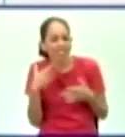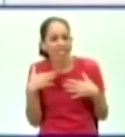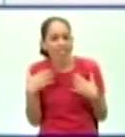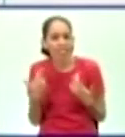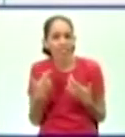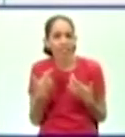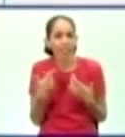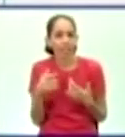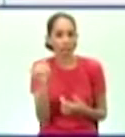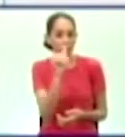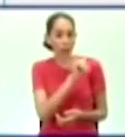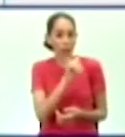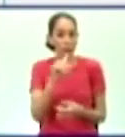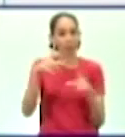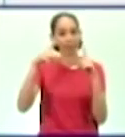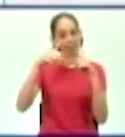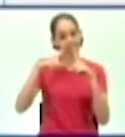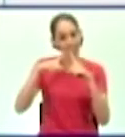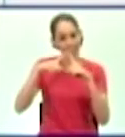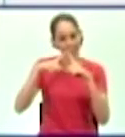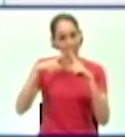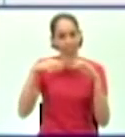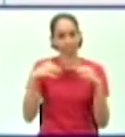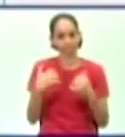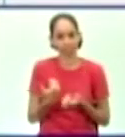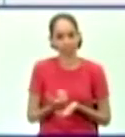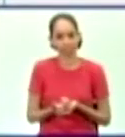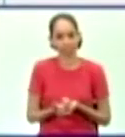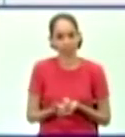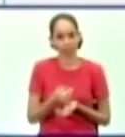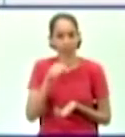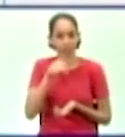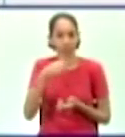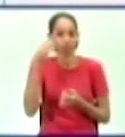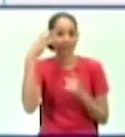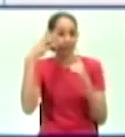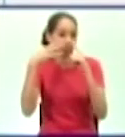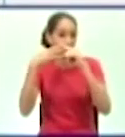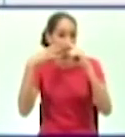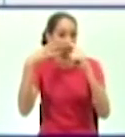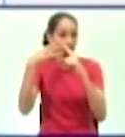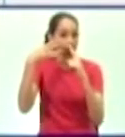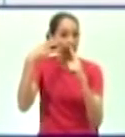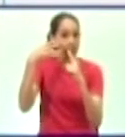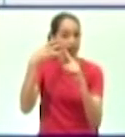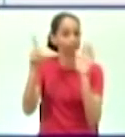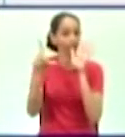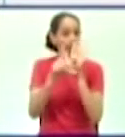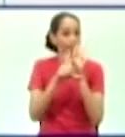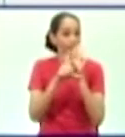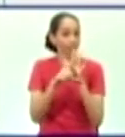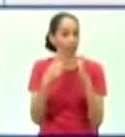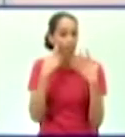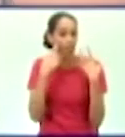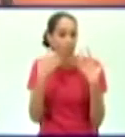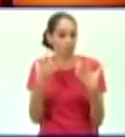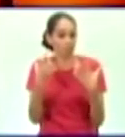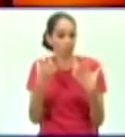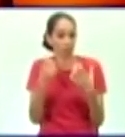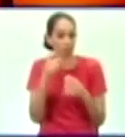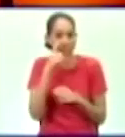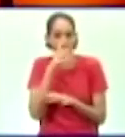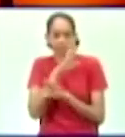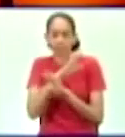trabajamos la igualdad de triángulo, que en ello estudiamos 3 teoremas muy importantes. Y concluimos nuestra